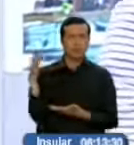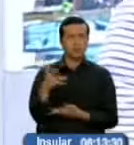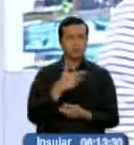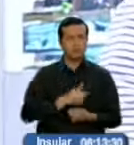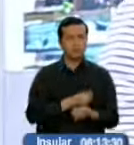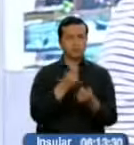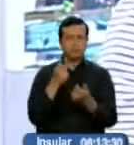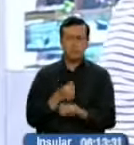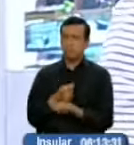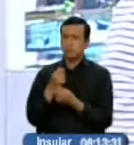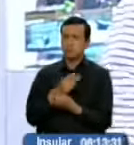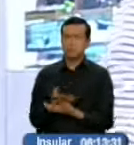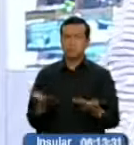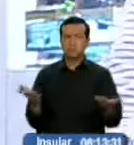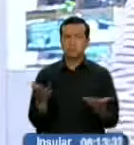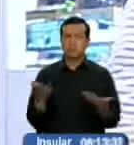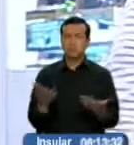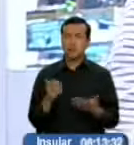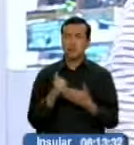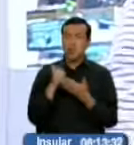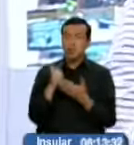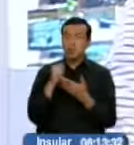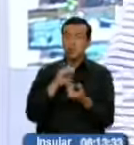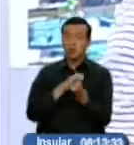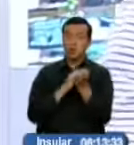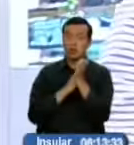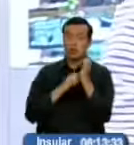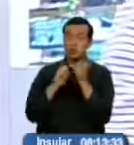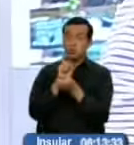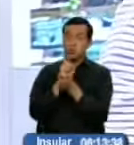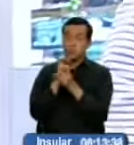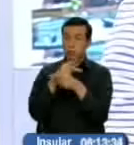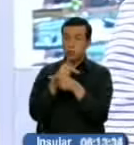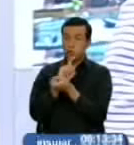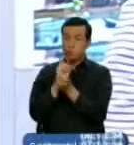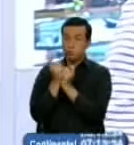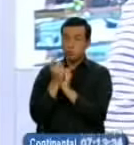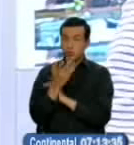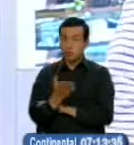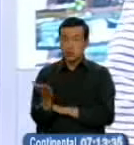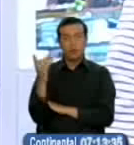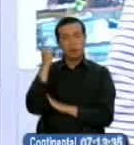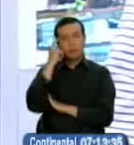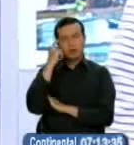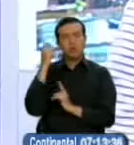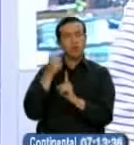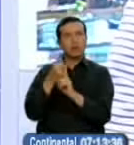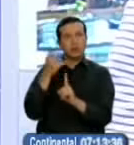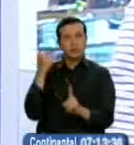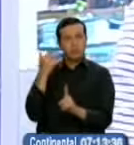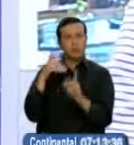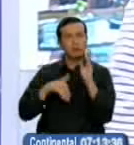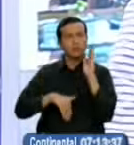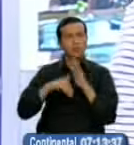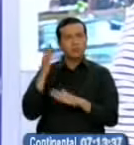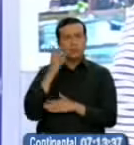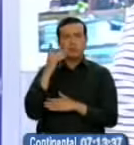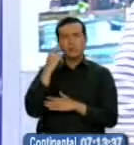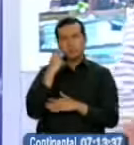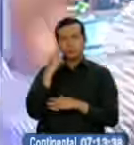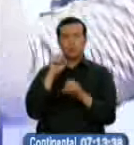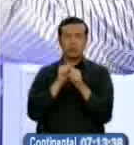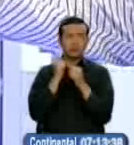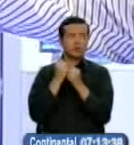gastados en este tiempo, no sirvieron para cambiar la estructura productiva del país. Y creo que eso tiene un impacto, además, en todos los indicadores